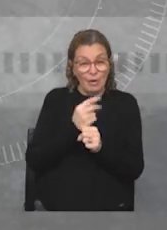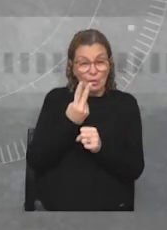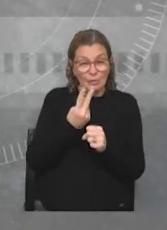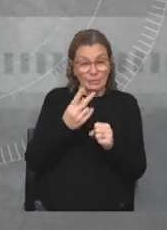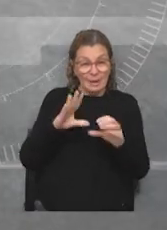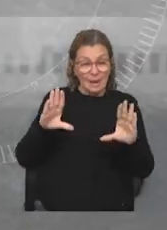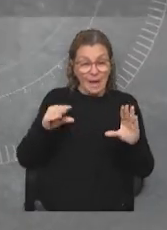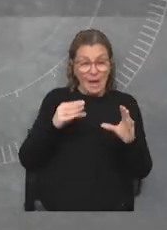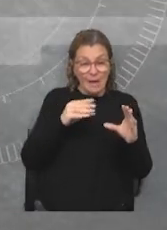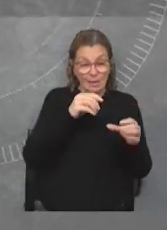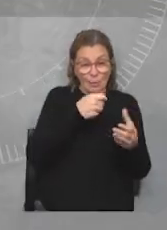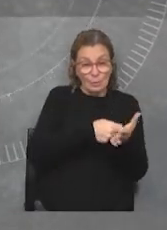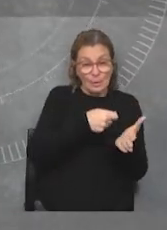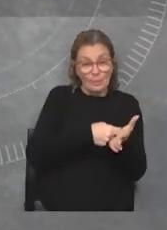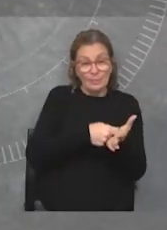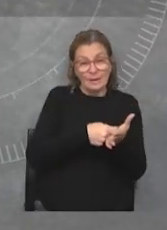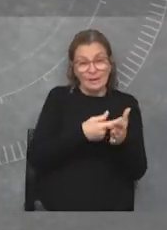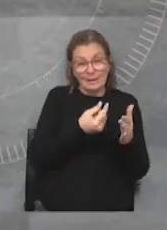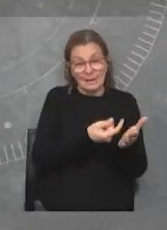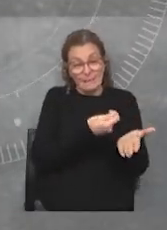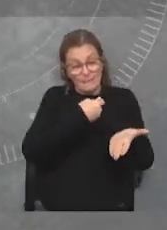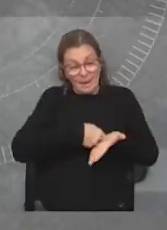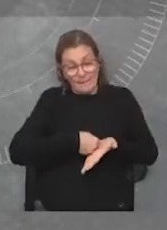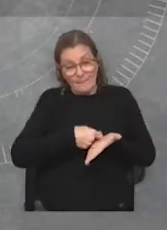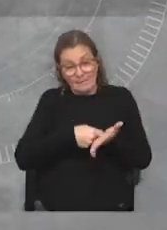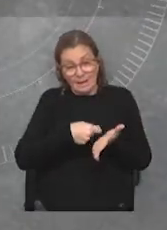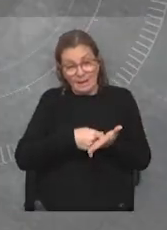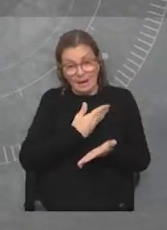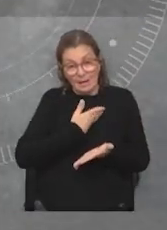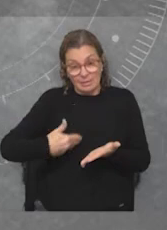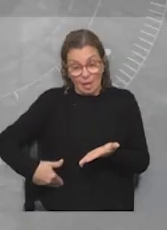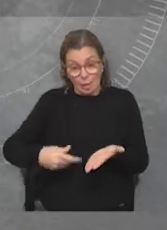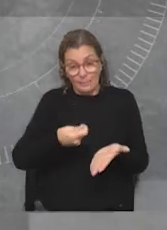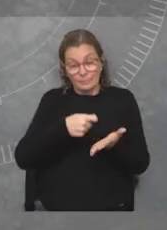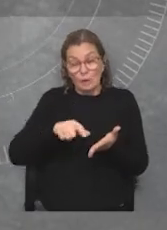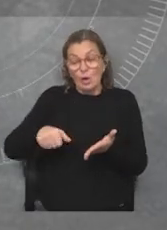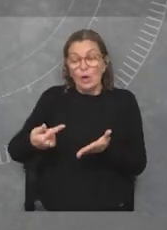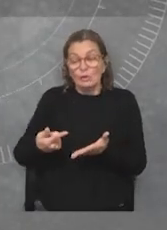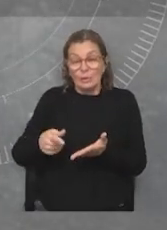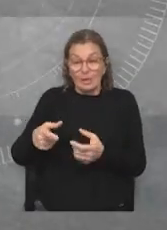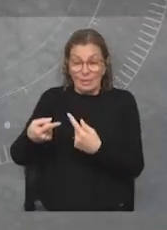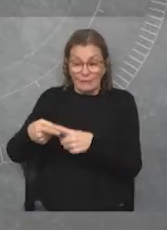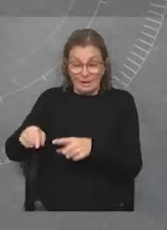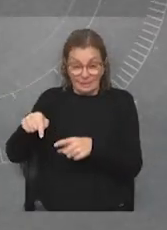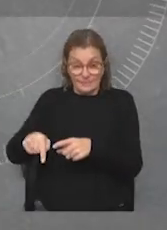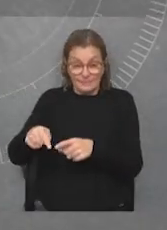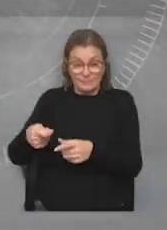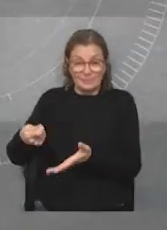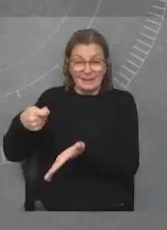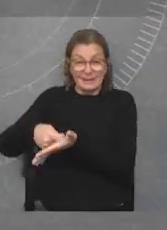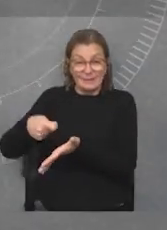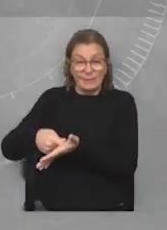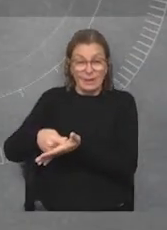cajas una caja por la cual le ingresaba la plata Que le daba el estado y otra caja por la cual le ingresaban